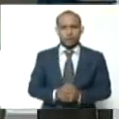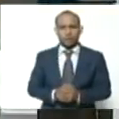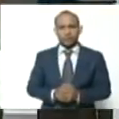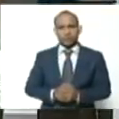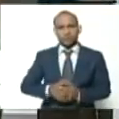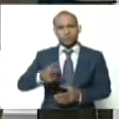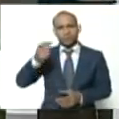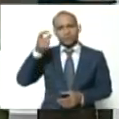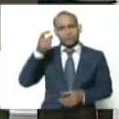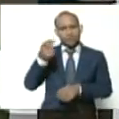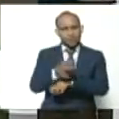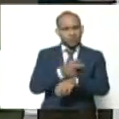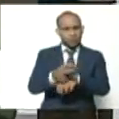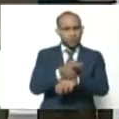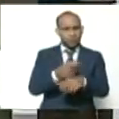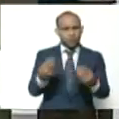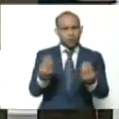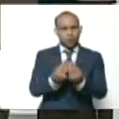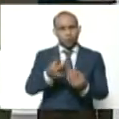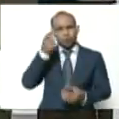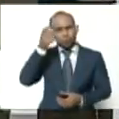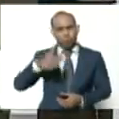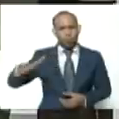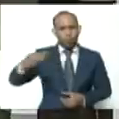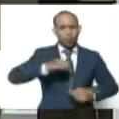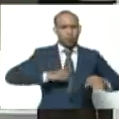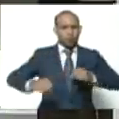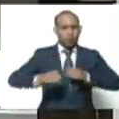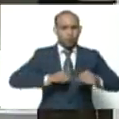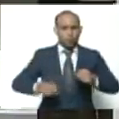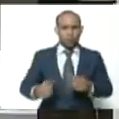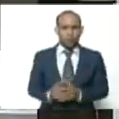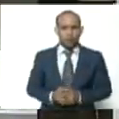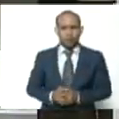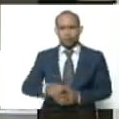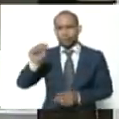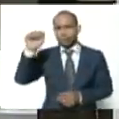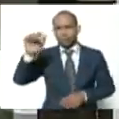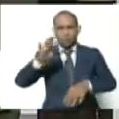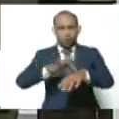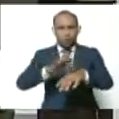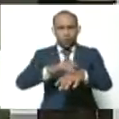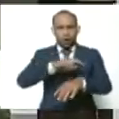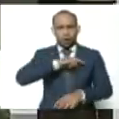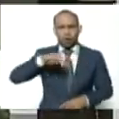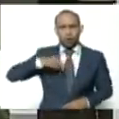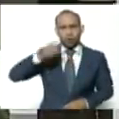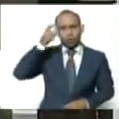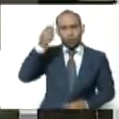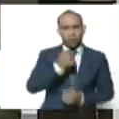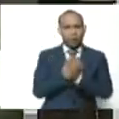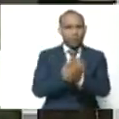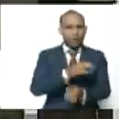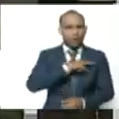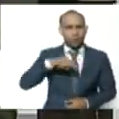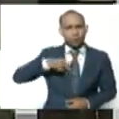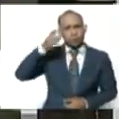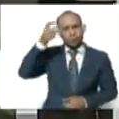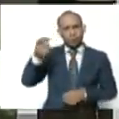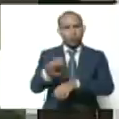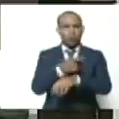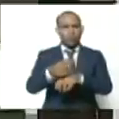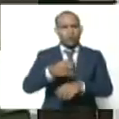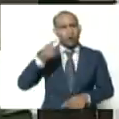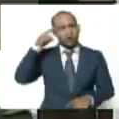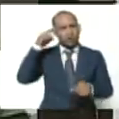pueblo en debate, en consulta permanente, en movilización, tocando a nuestro pueblo, amando a nuestro pueblo, y gobernar para